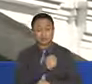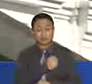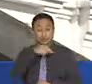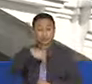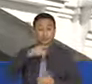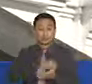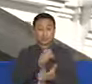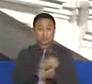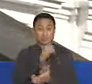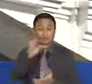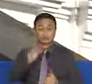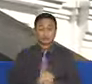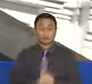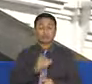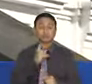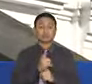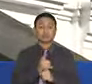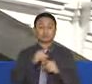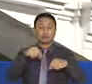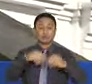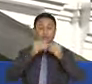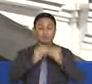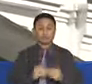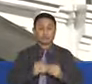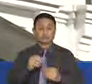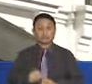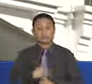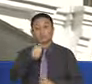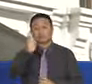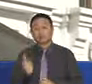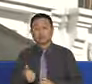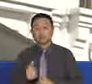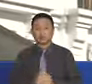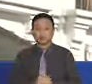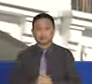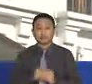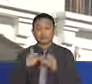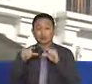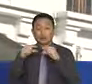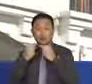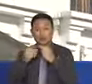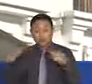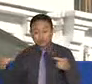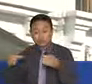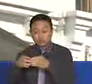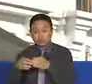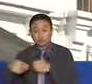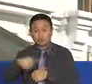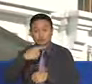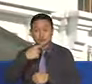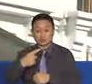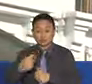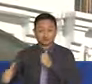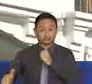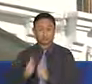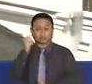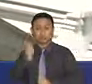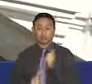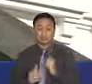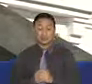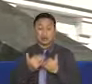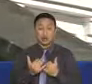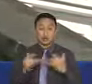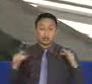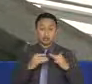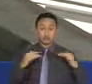institución por ello se ha formado otra institución otra banda de guerra como ellos lo siguen llamando recordemos que ahora ya